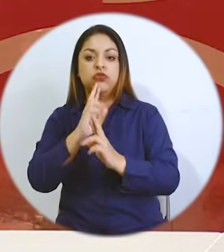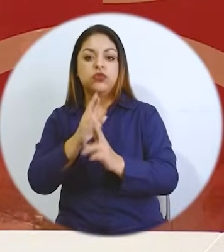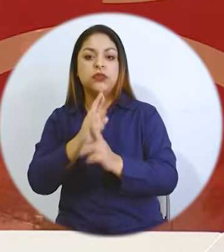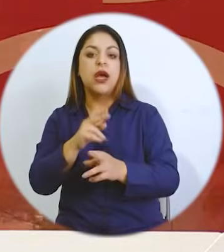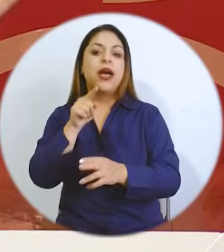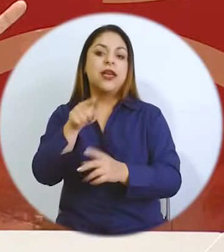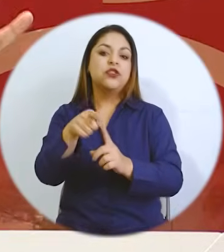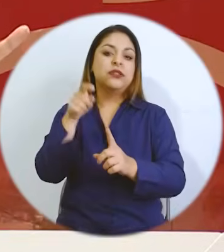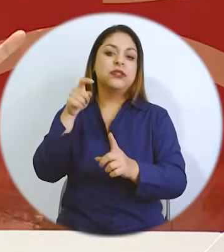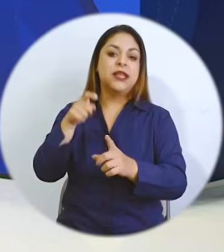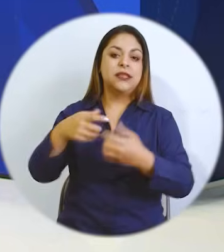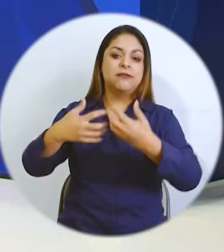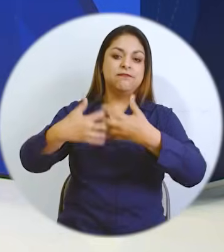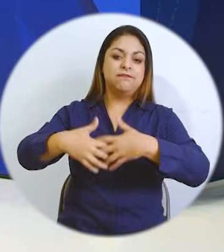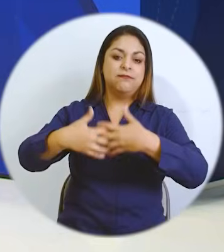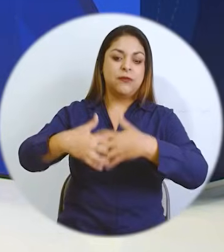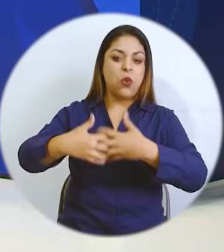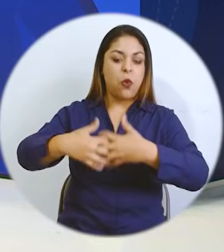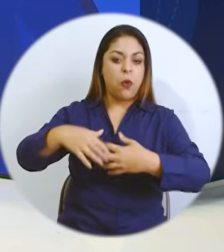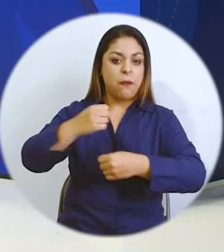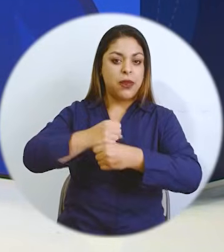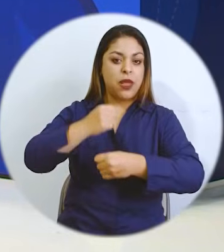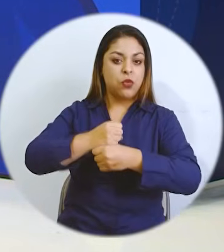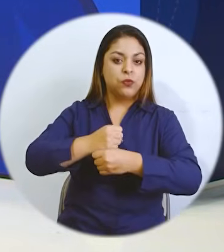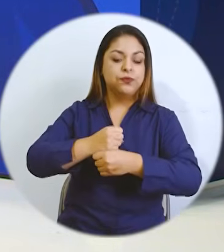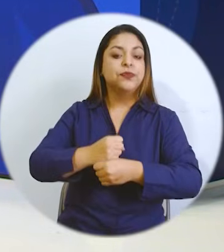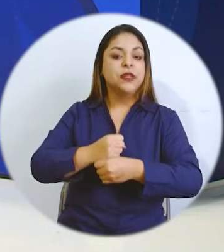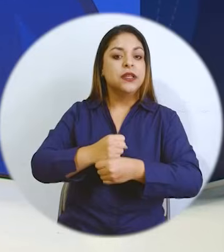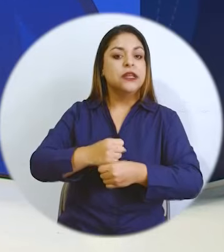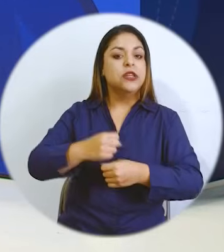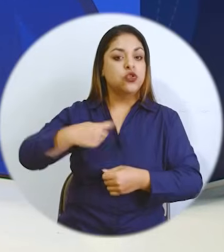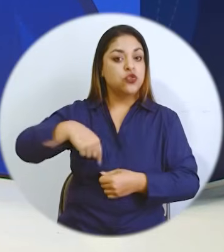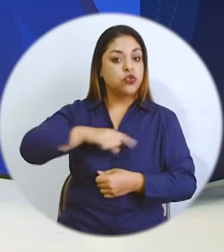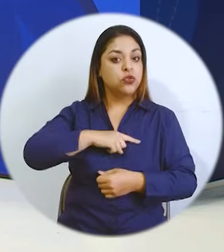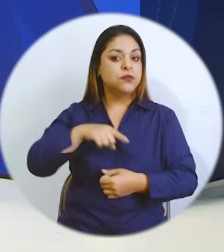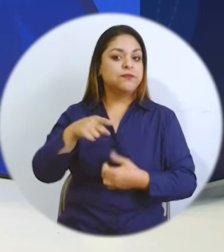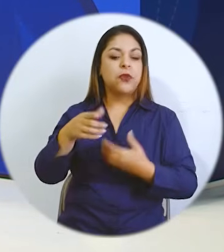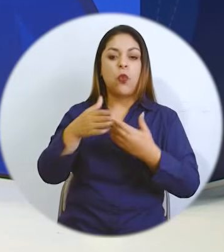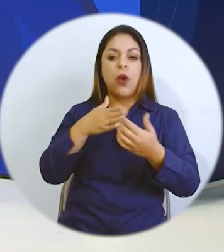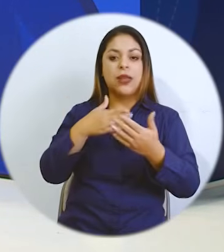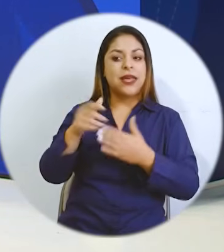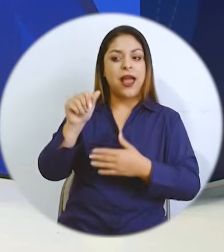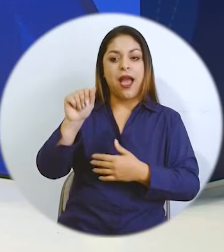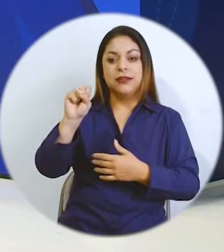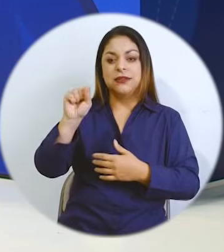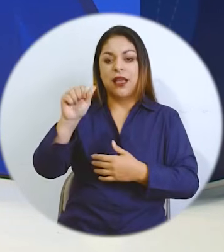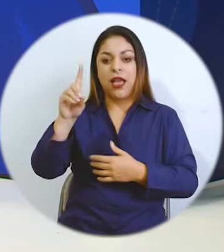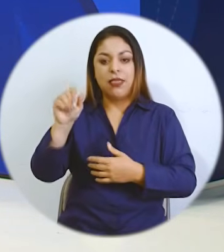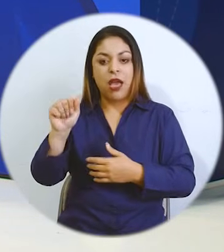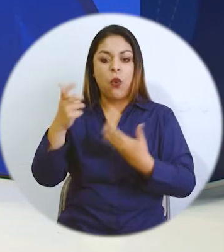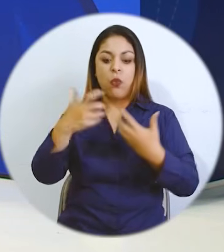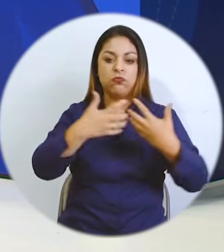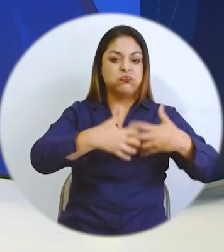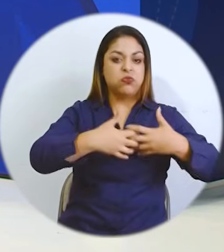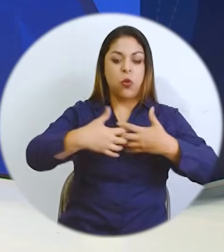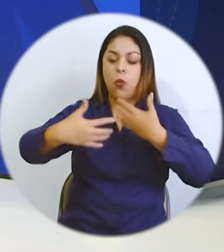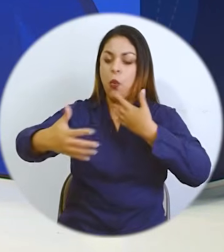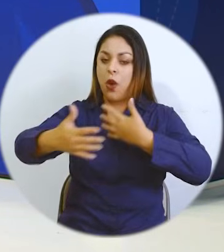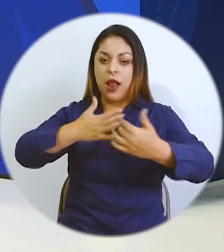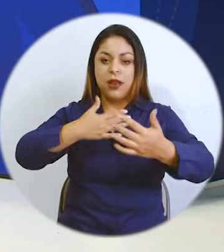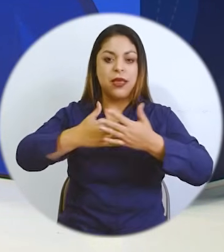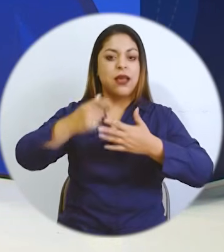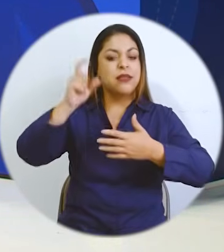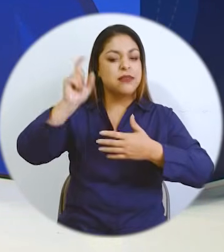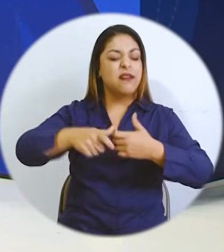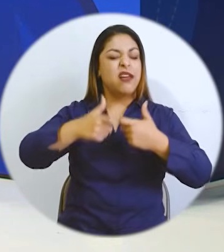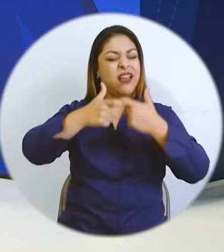operador. Dejar de tener esa mentalidad. Un ente operador, como mencionaba Cinia, Asada o cualquier otro, debe realizar una serie enorme